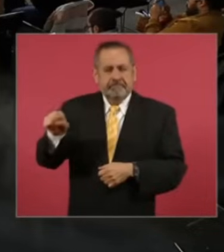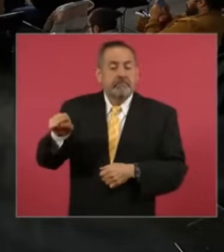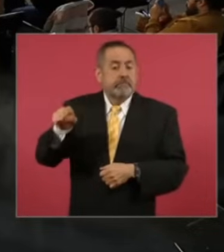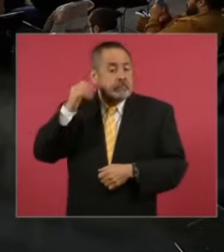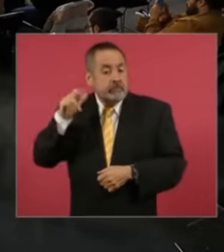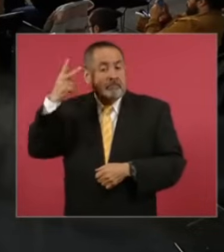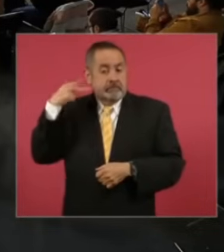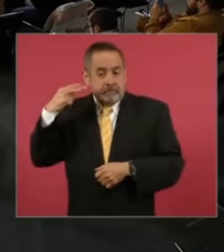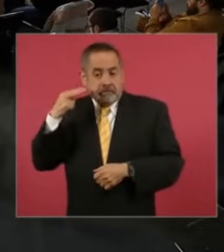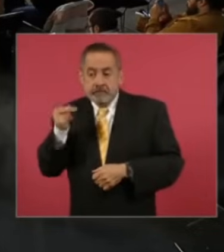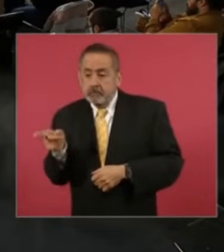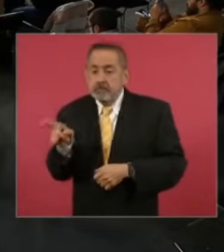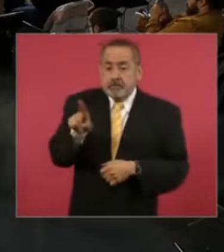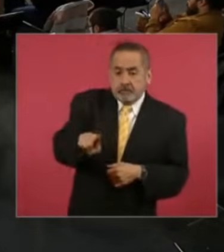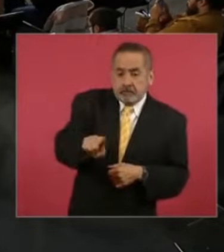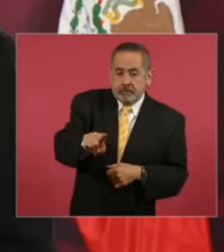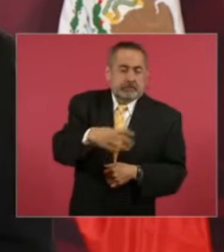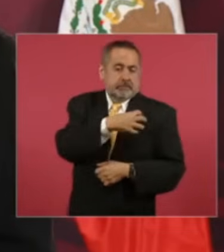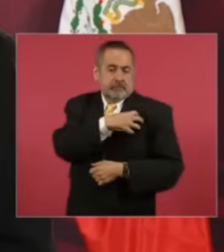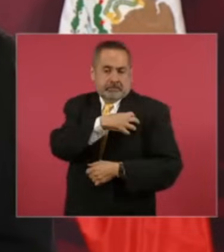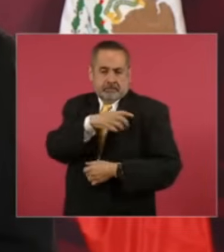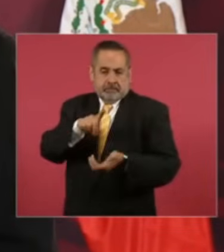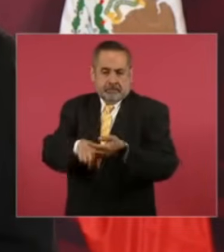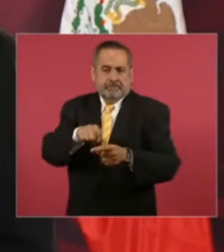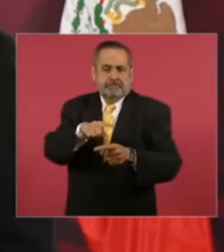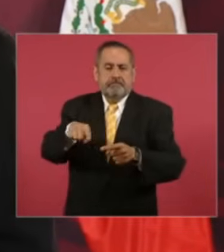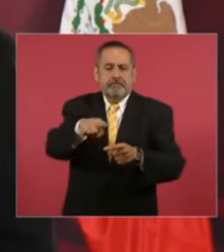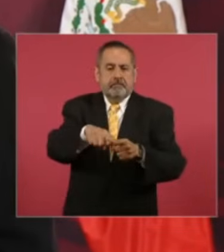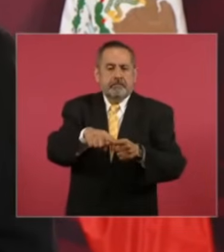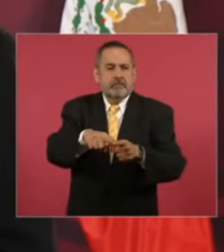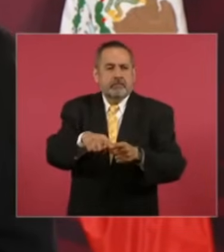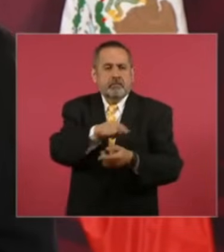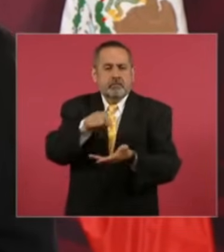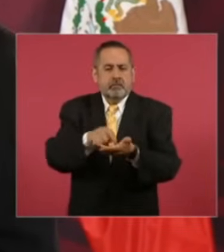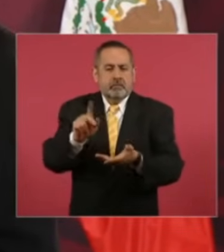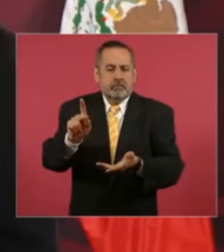el comandante de la zona militar en Papantla